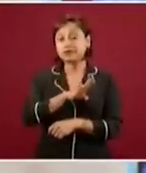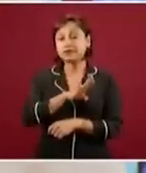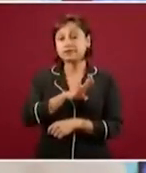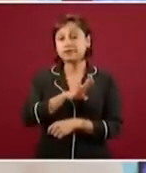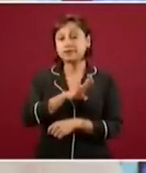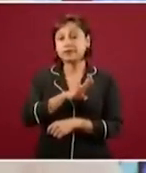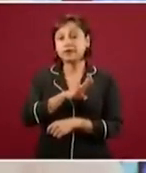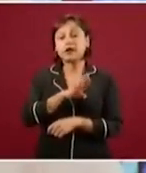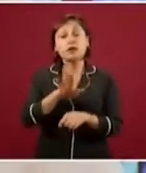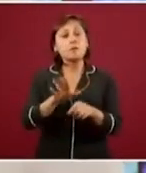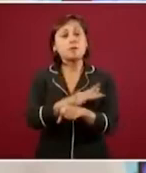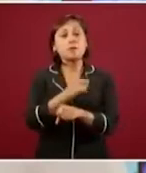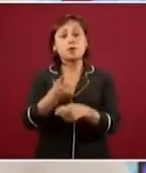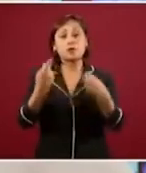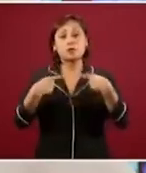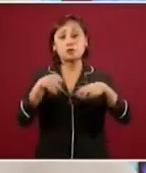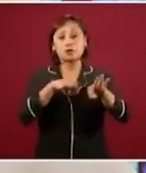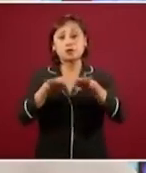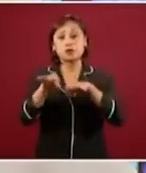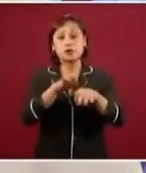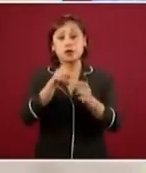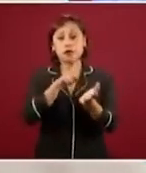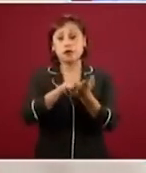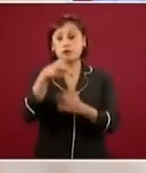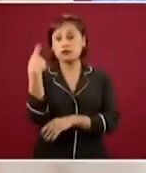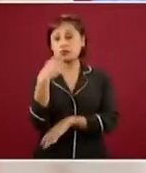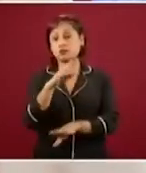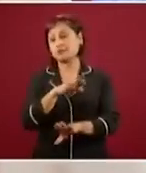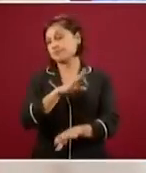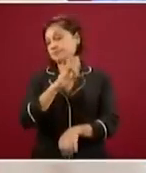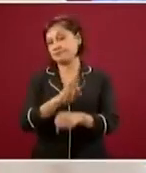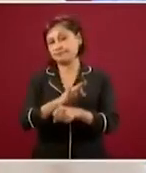derechos de los trabajadores y evadiendo